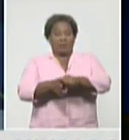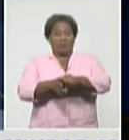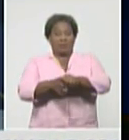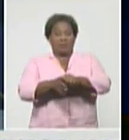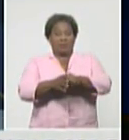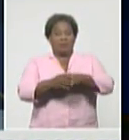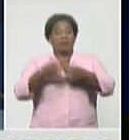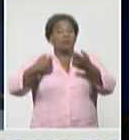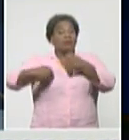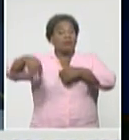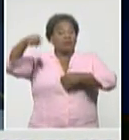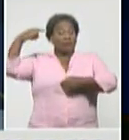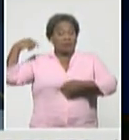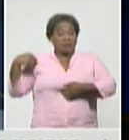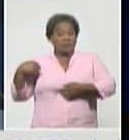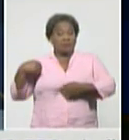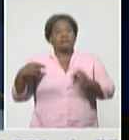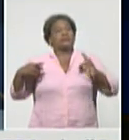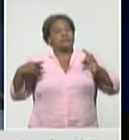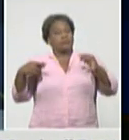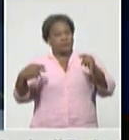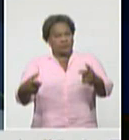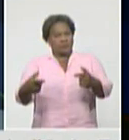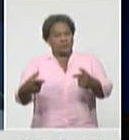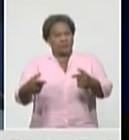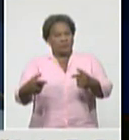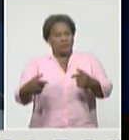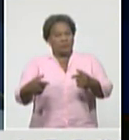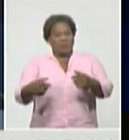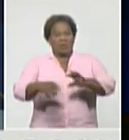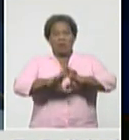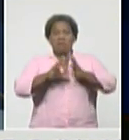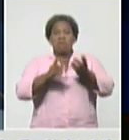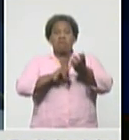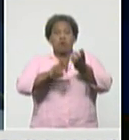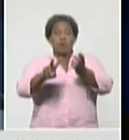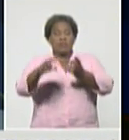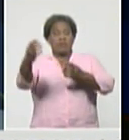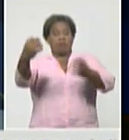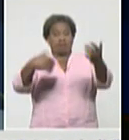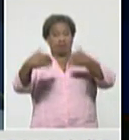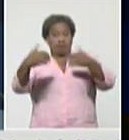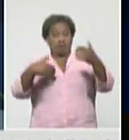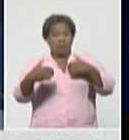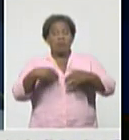Ayer nuevamente, de todas las provincias se procesaron muestras.